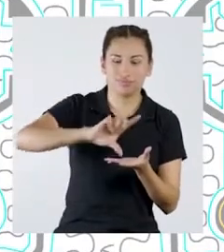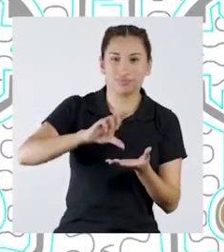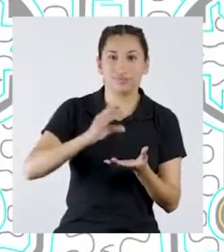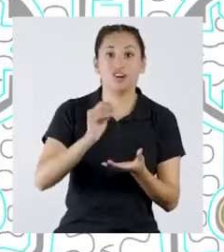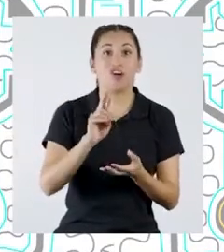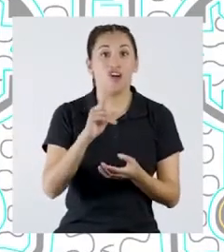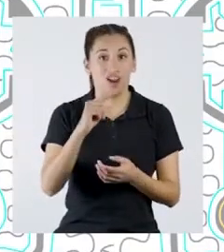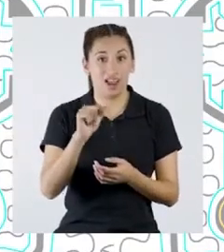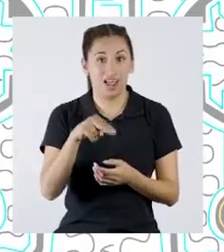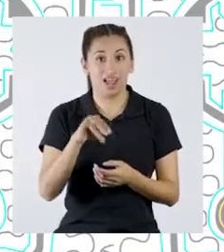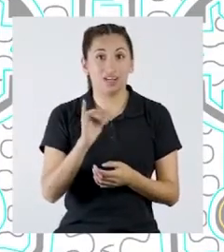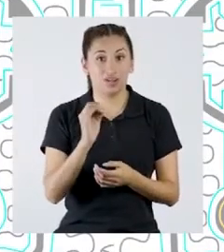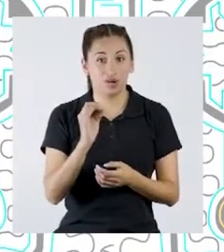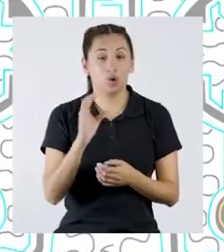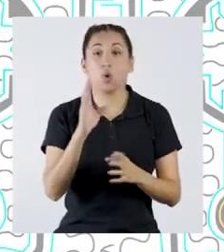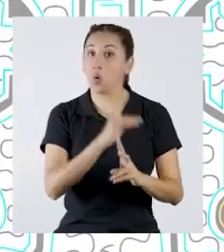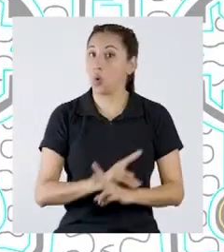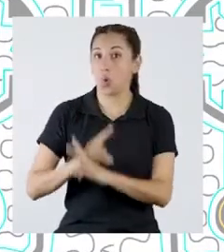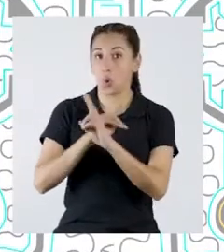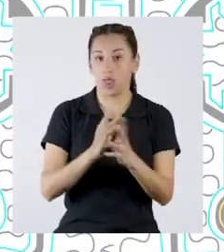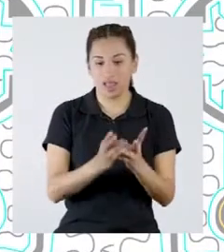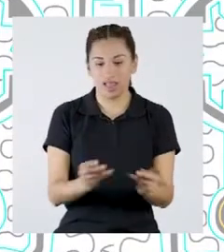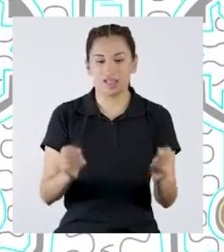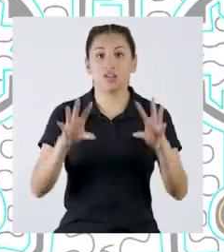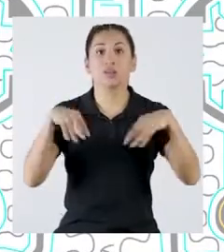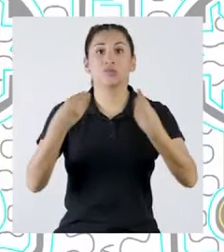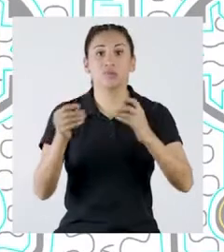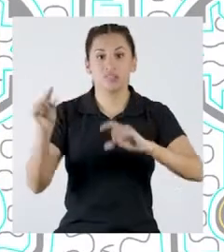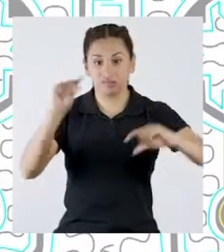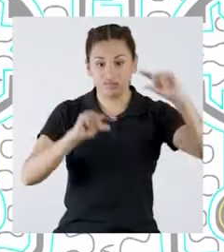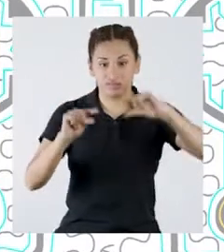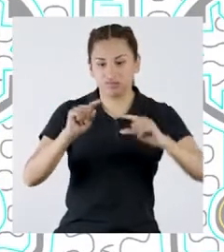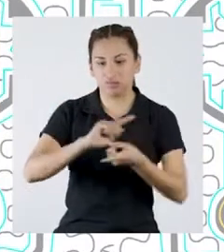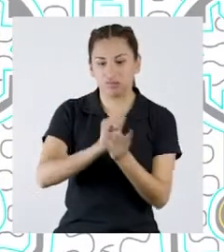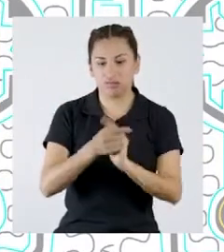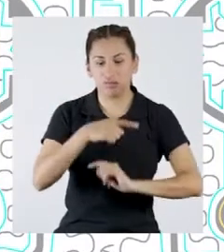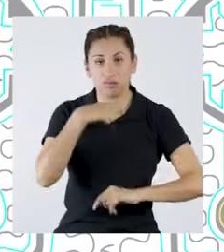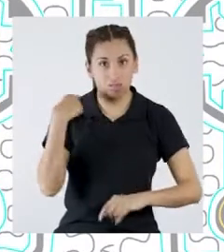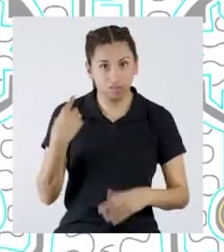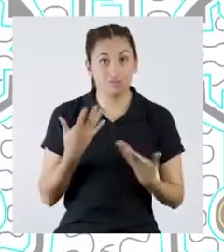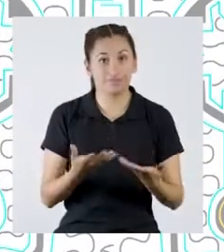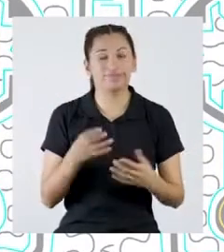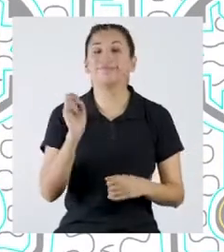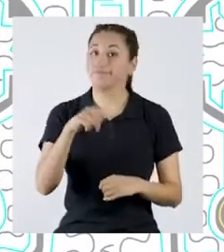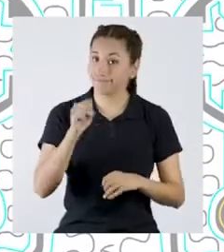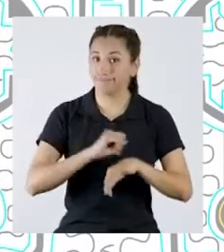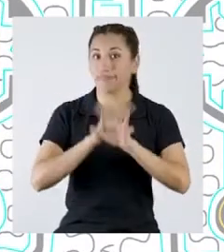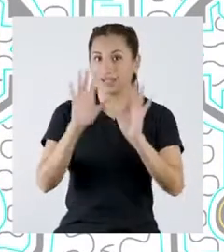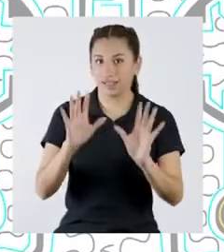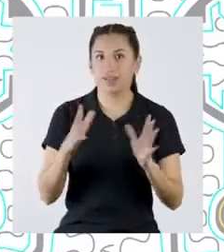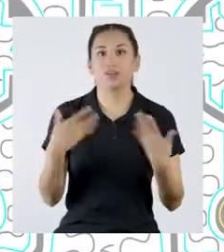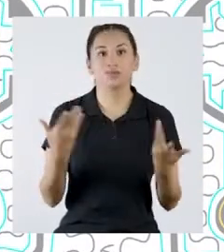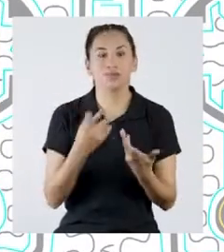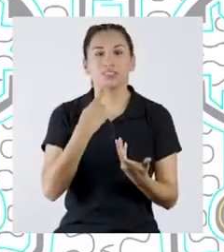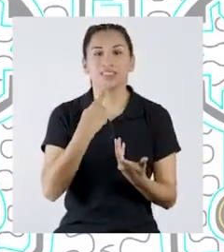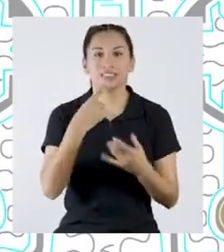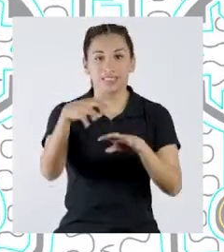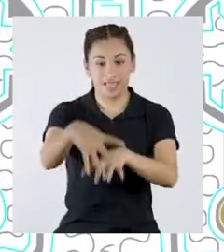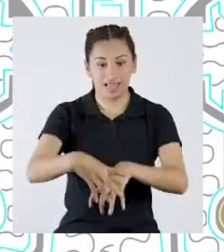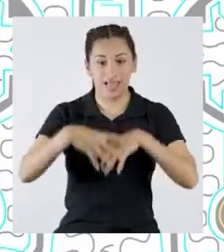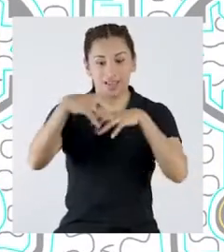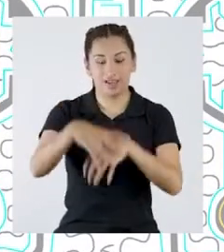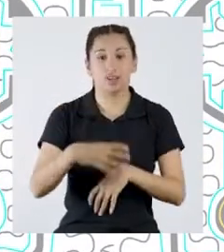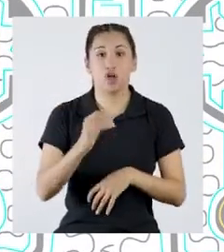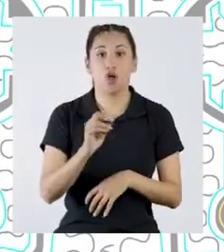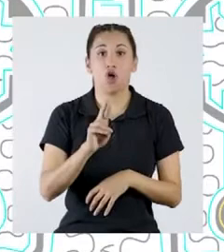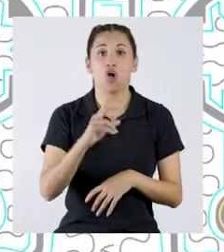orgánicos para cuidar el suelo, ya que los fertilizantes químicos lo vuelven infértil. Claro, y por eso piden que la